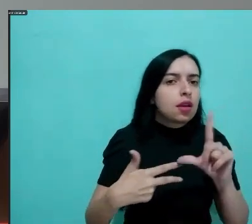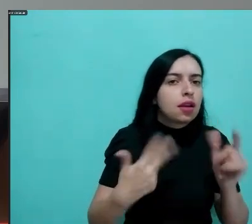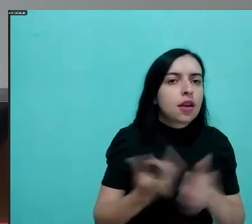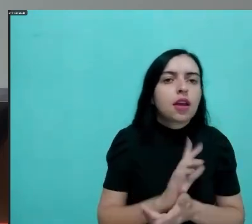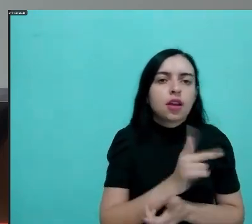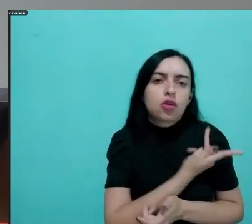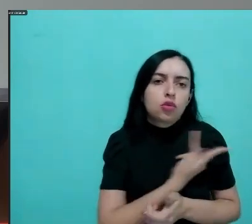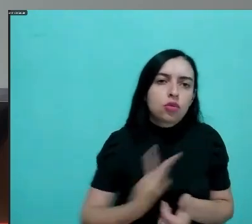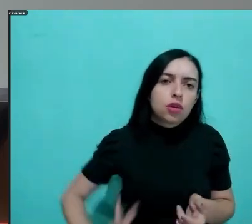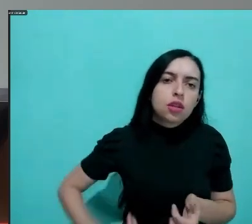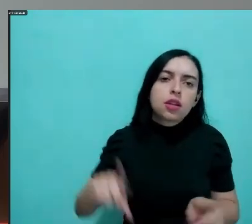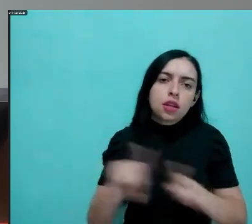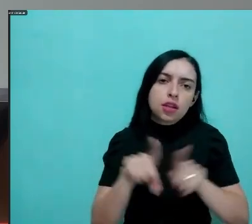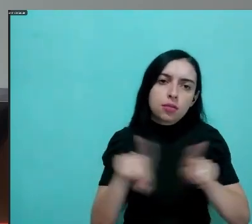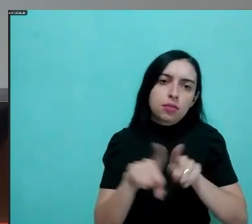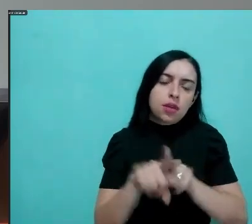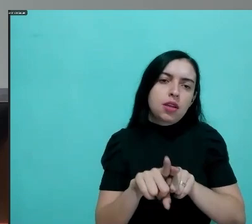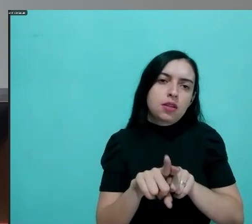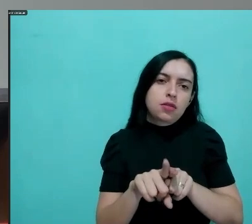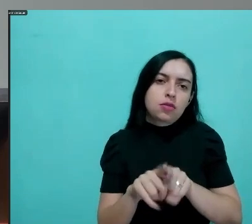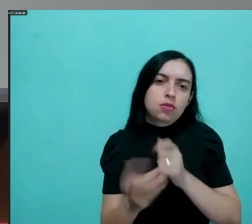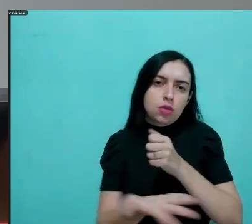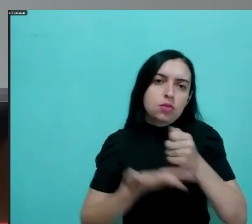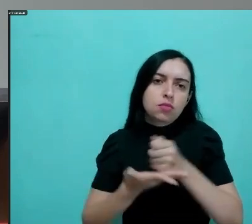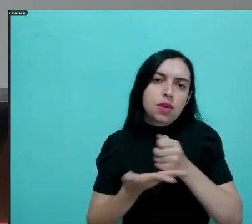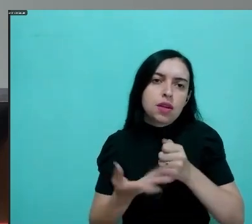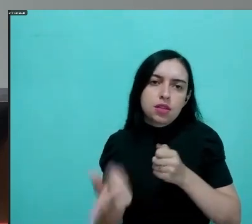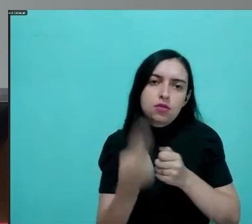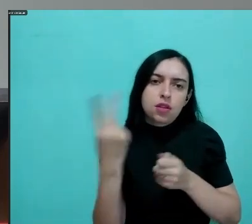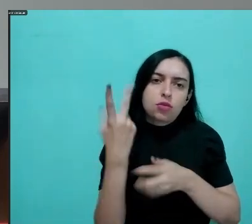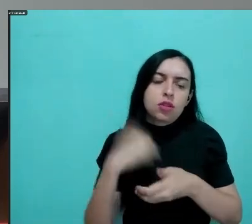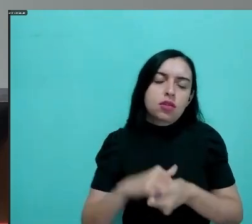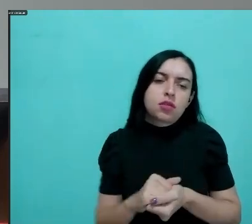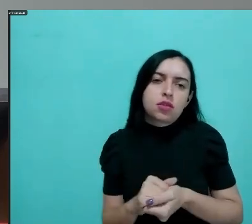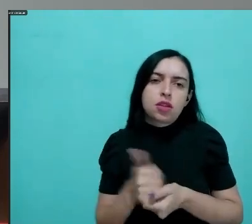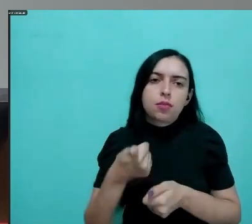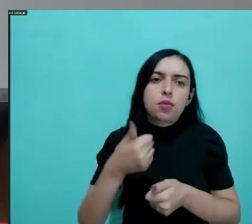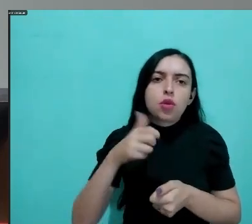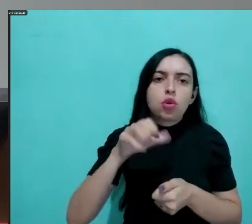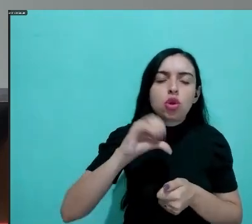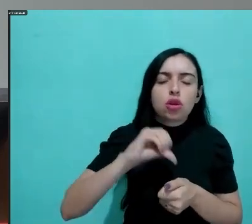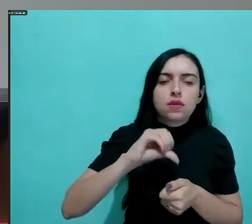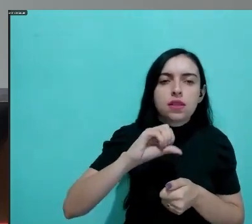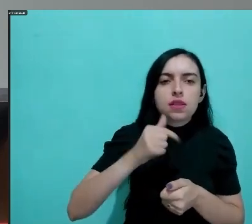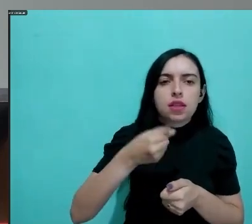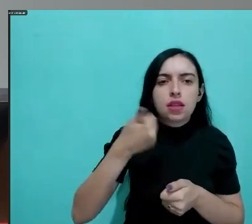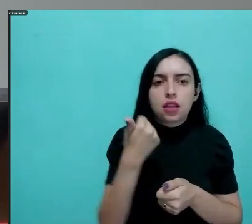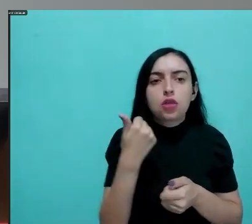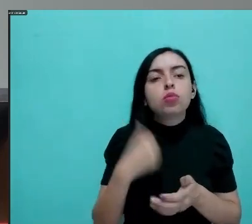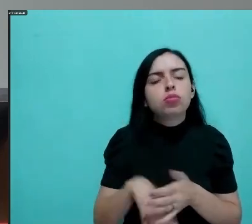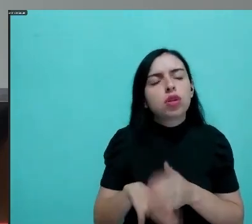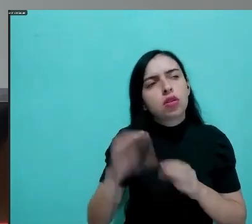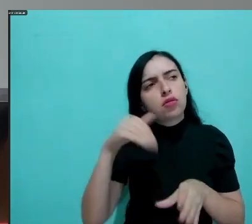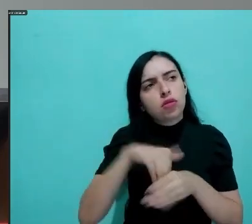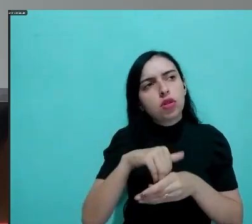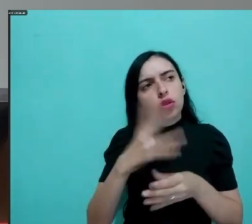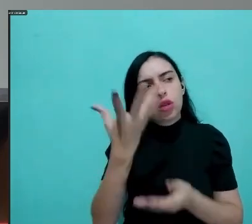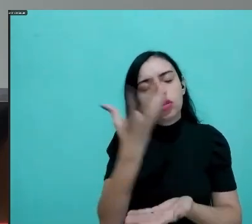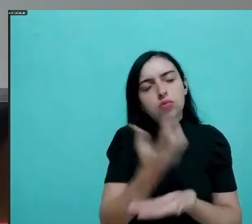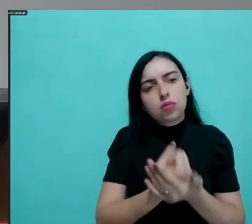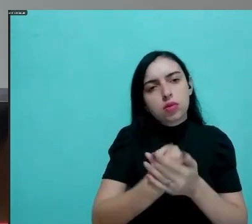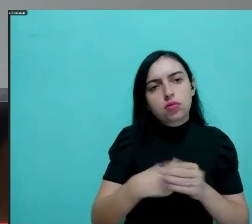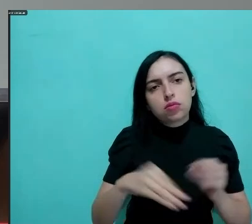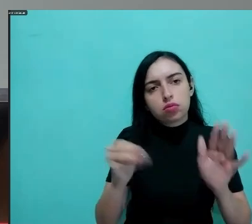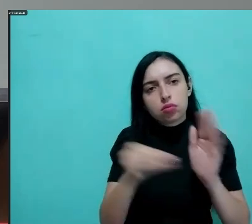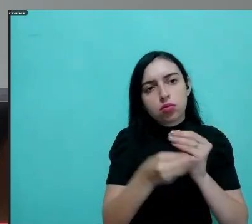sino también los valores fundamentales. Y en 1971 decidió incluir en el